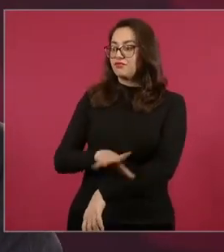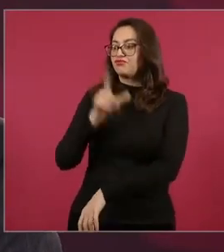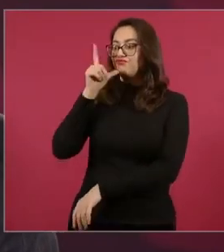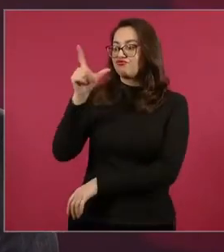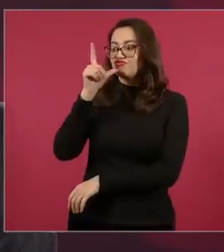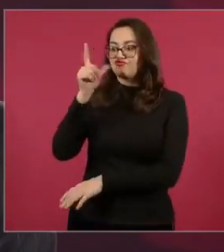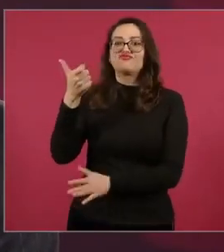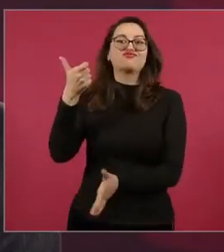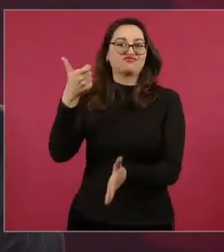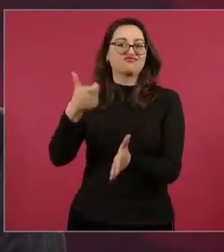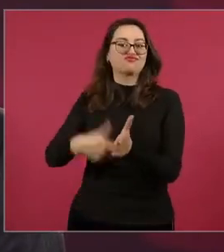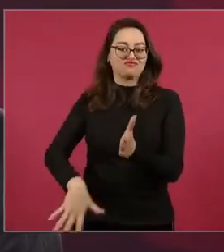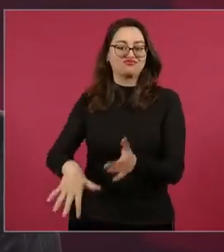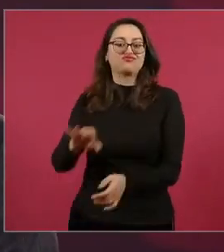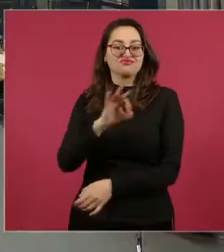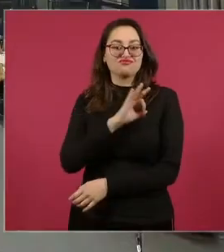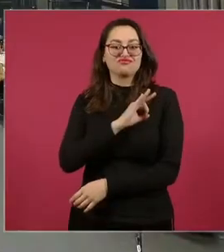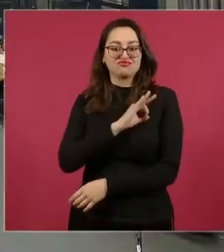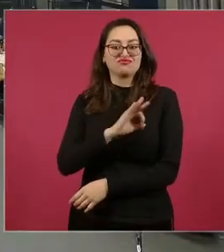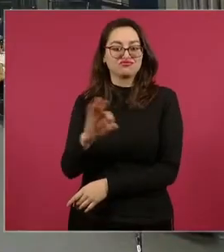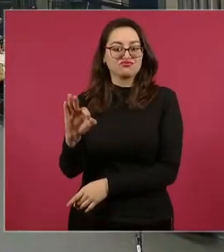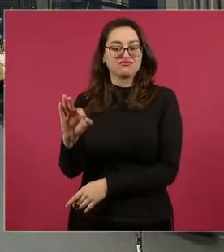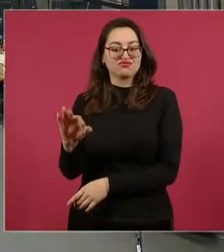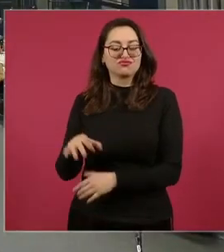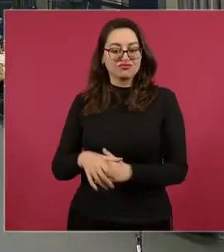porque para